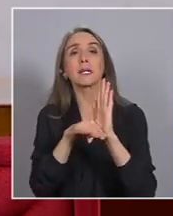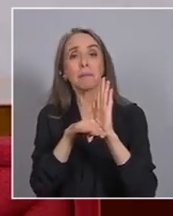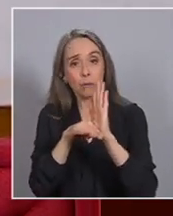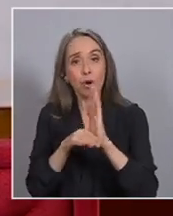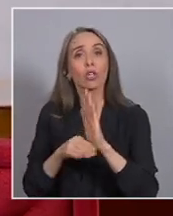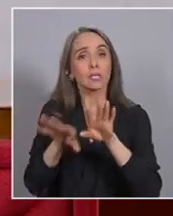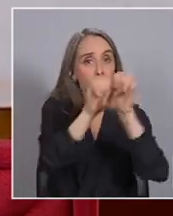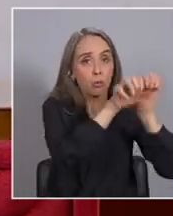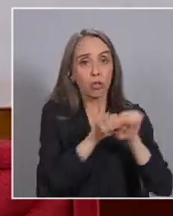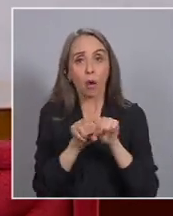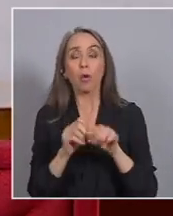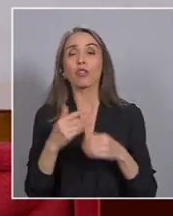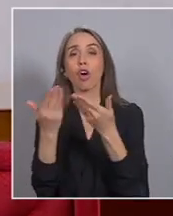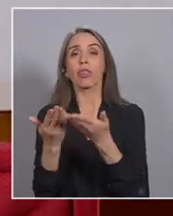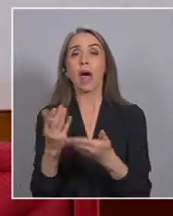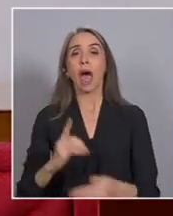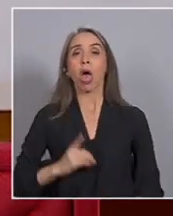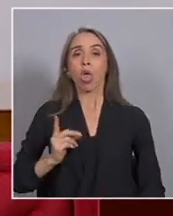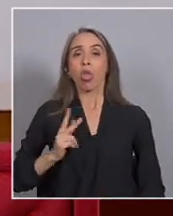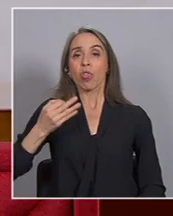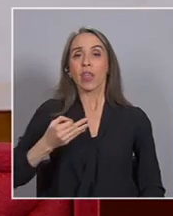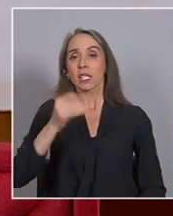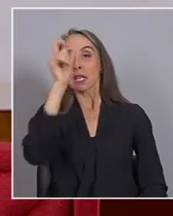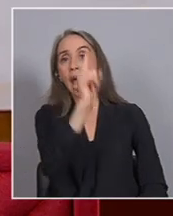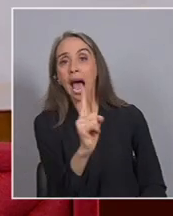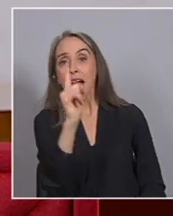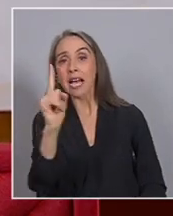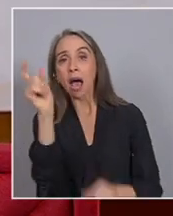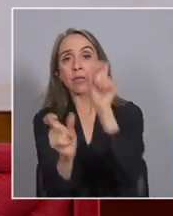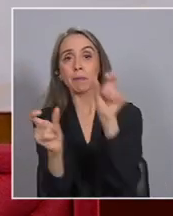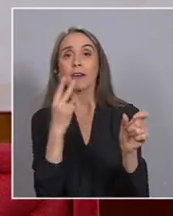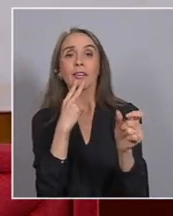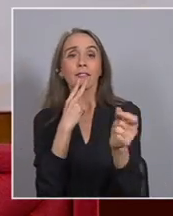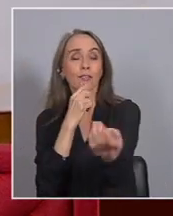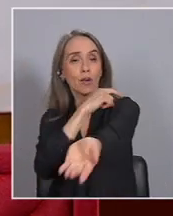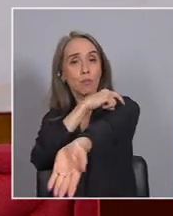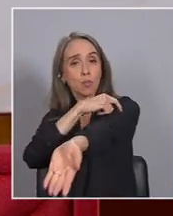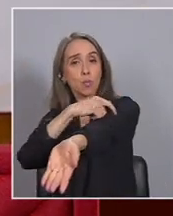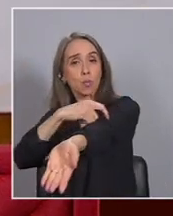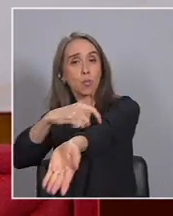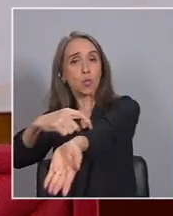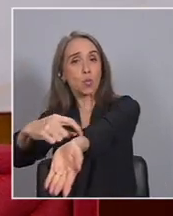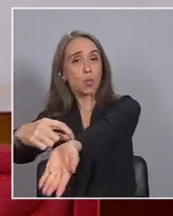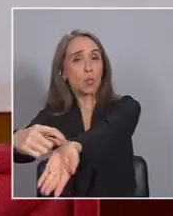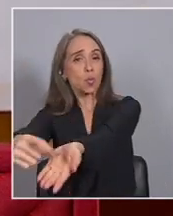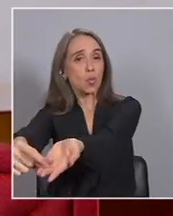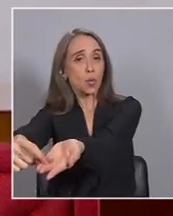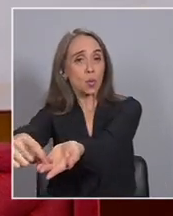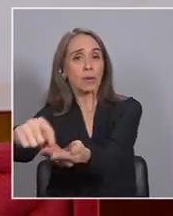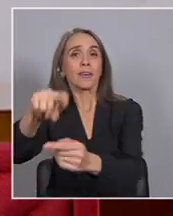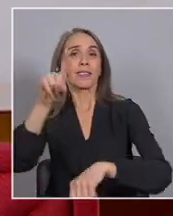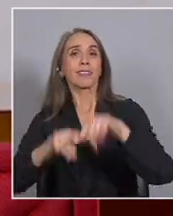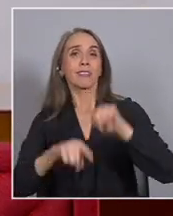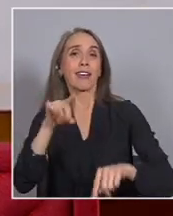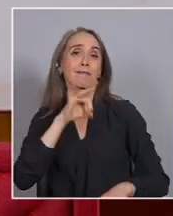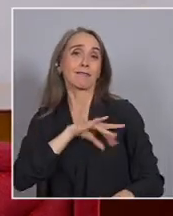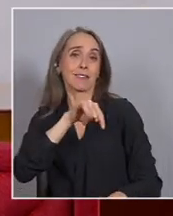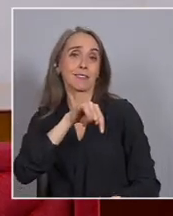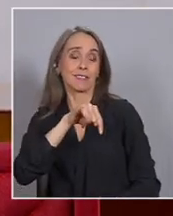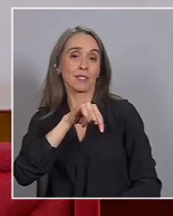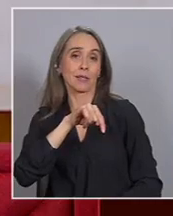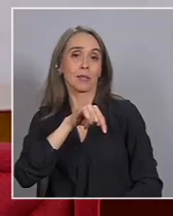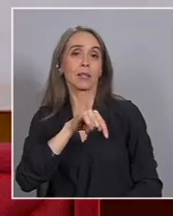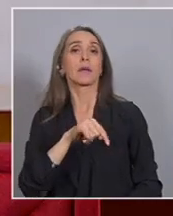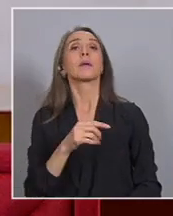dignidad para cada persona que habita en esta larga y angosta faja de tierra, sin en ningún